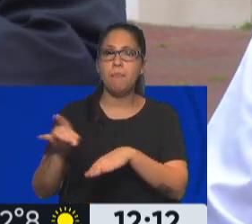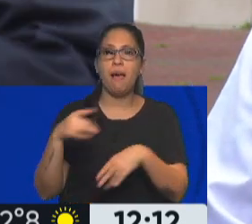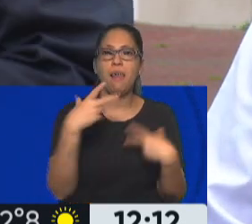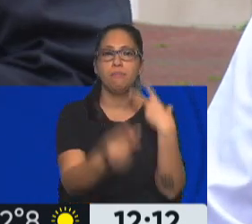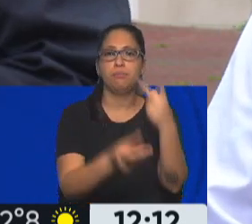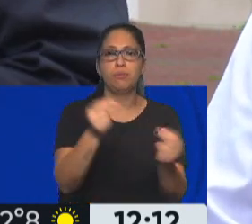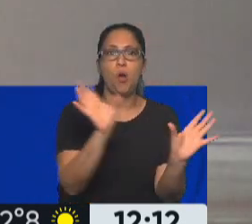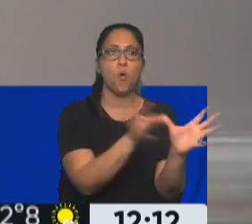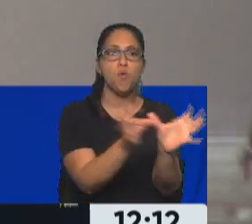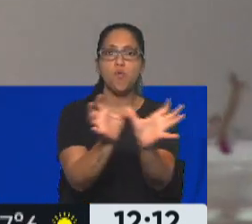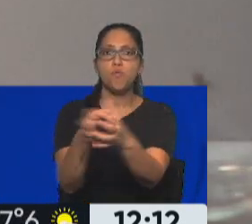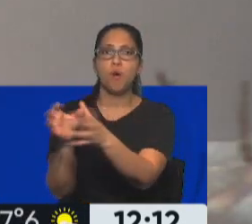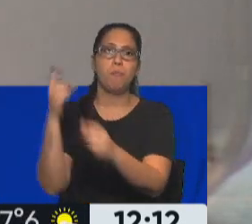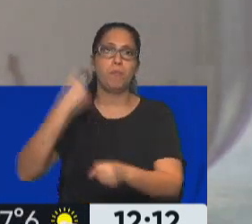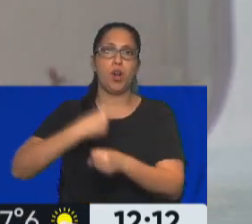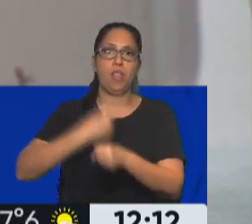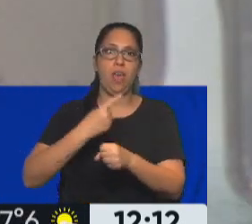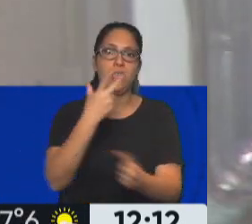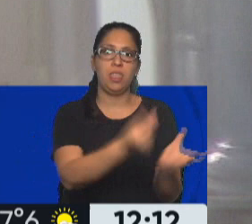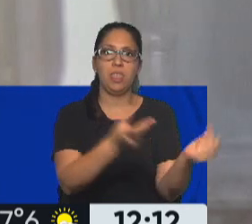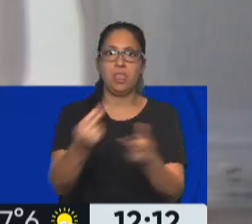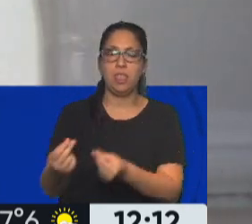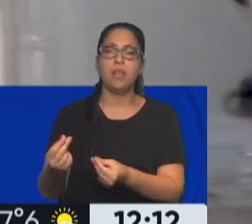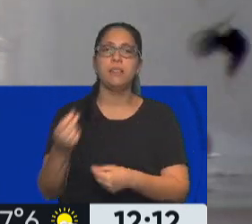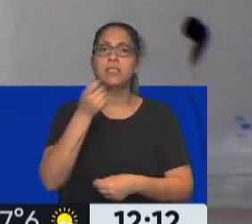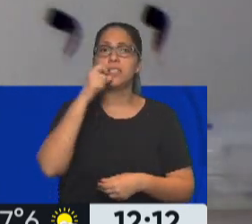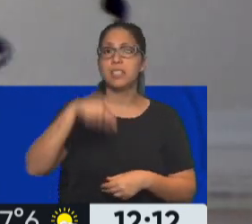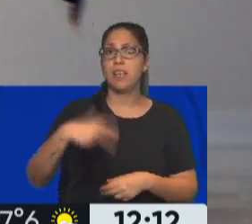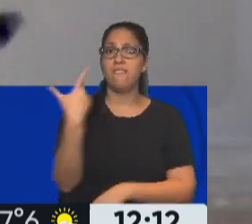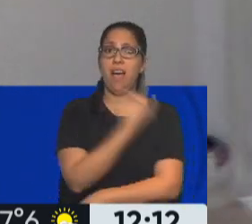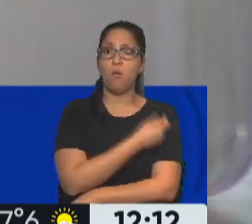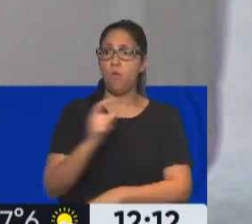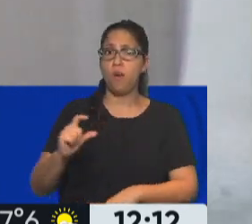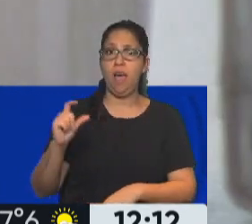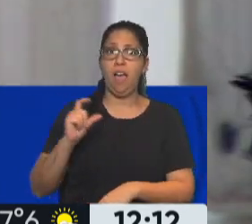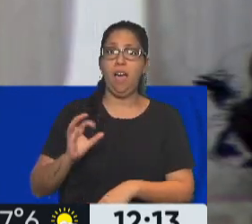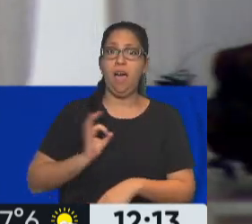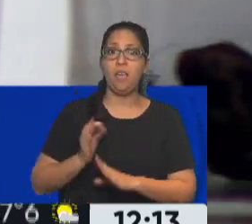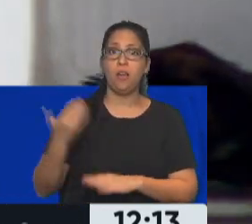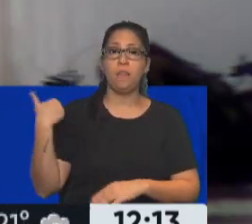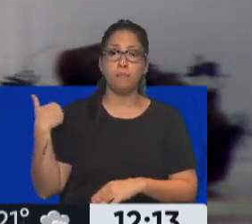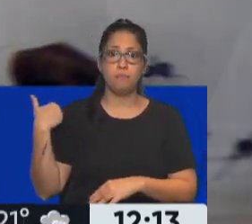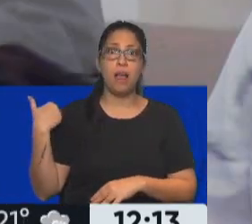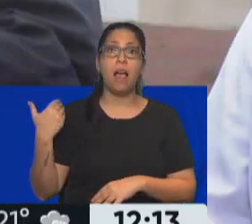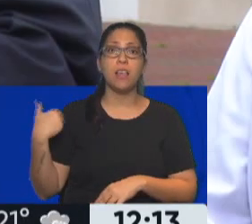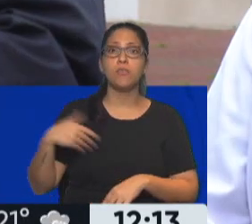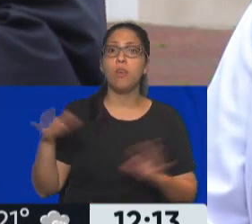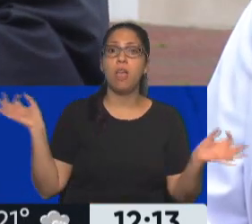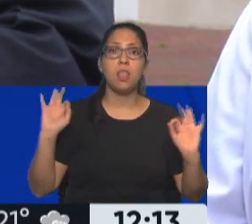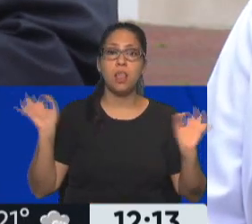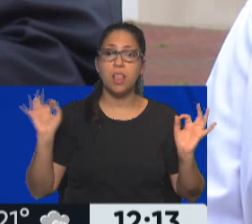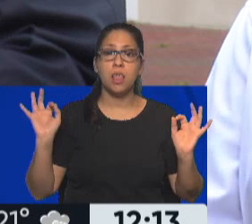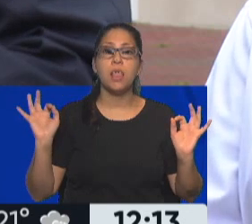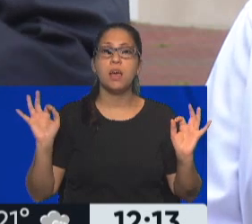los grupos prioritarios. Que haya vacunas este año, cosa que no tuvimos el año que viene, no resuelve